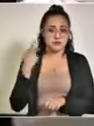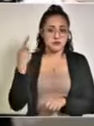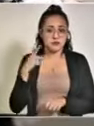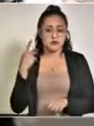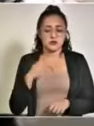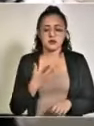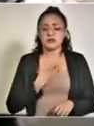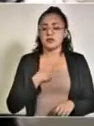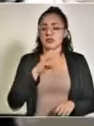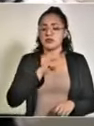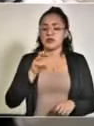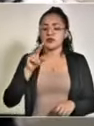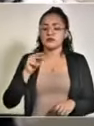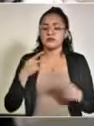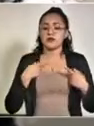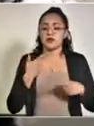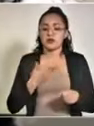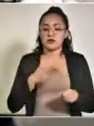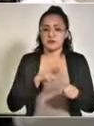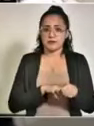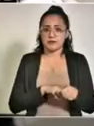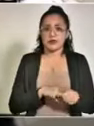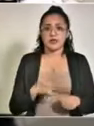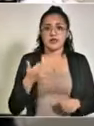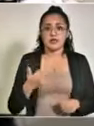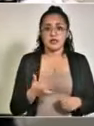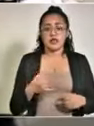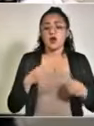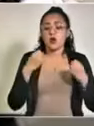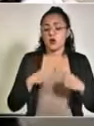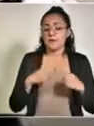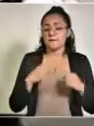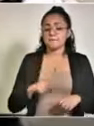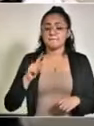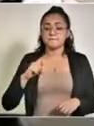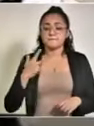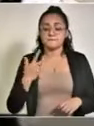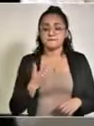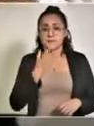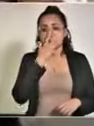tenemos 380 hospitalizados y ocupando